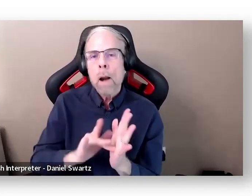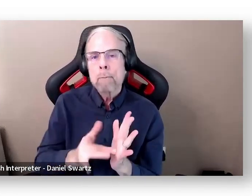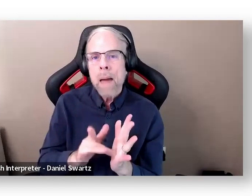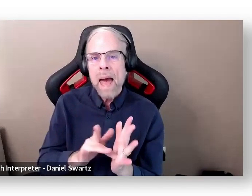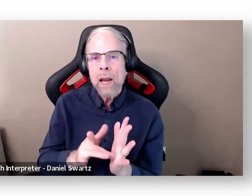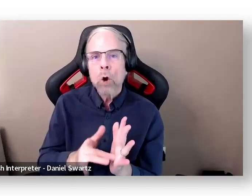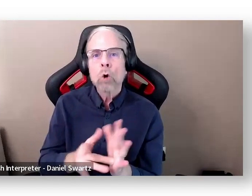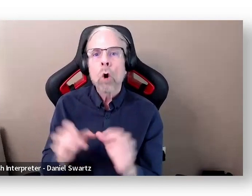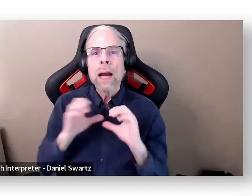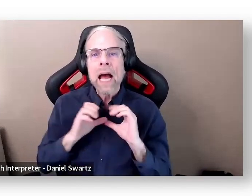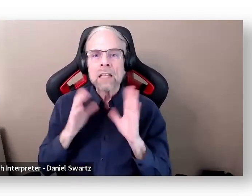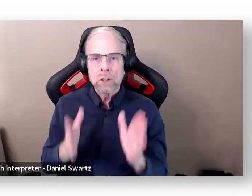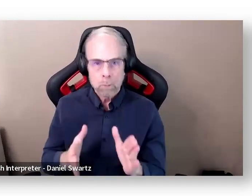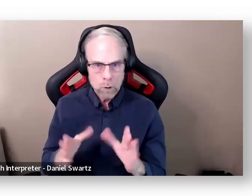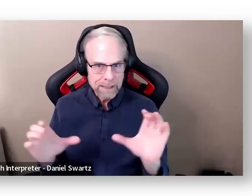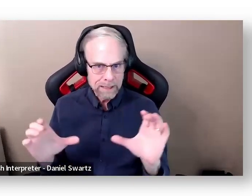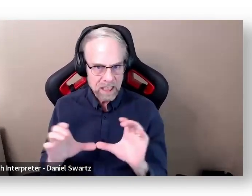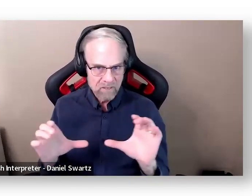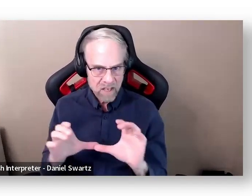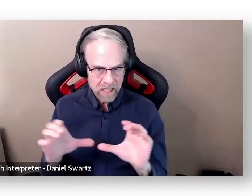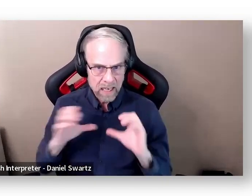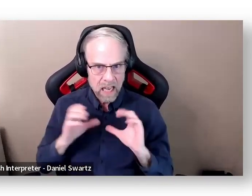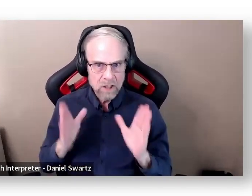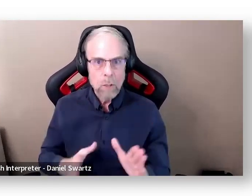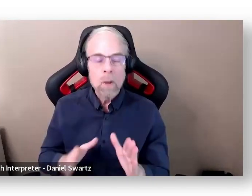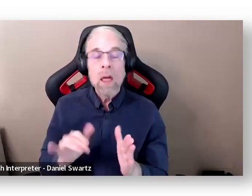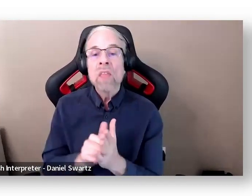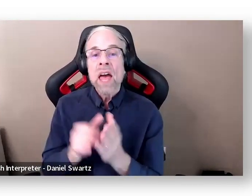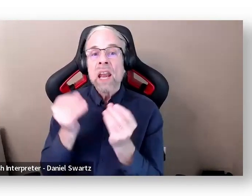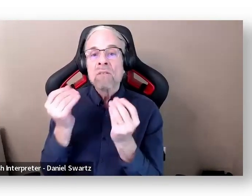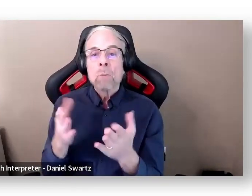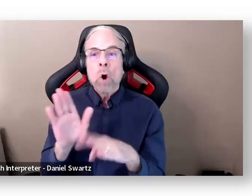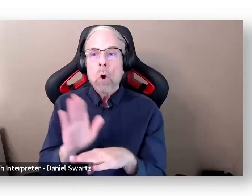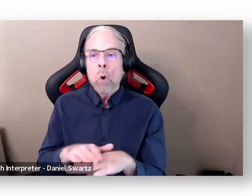Eso puede ser de un generador.